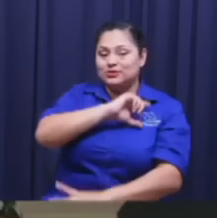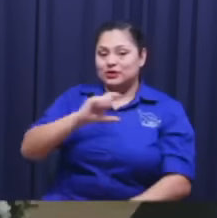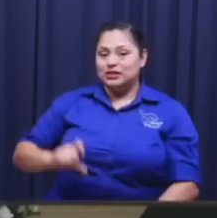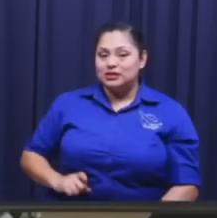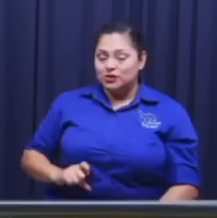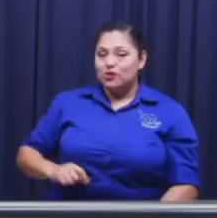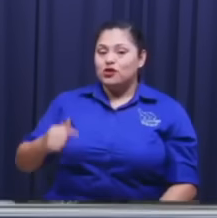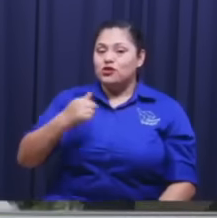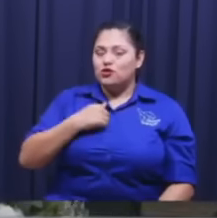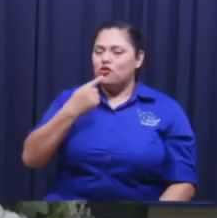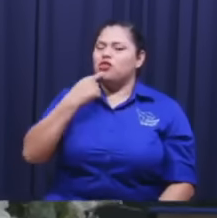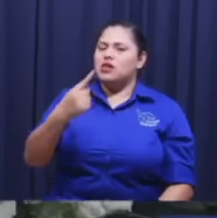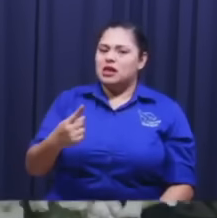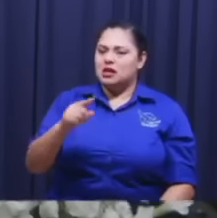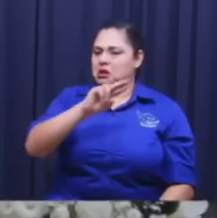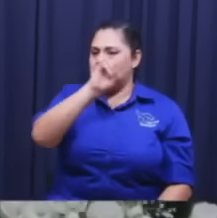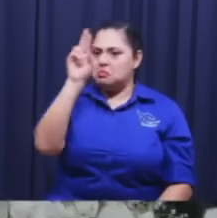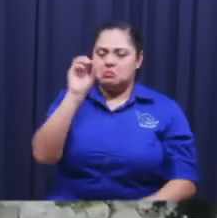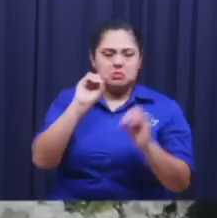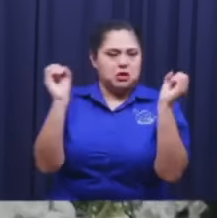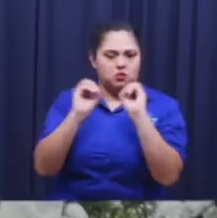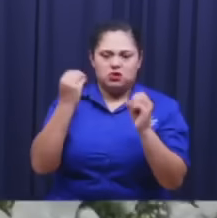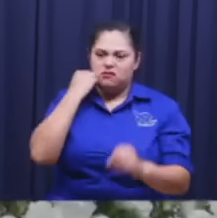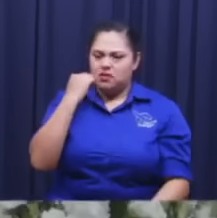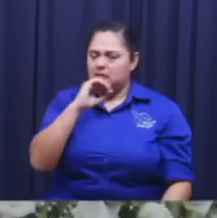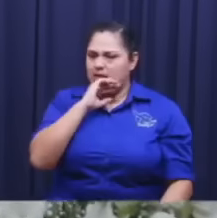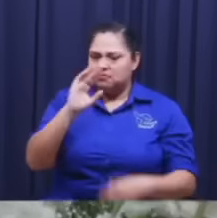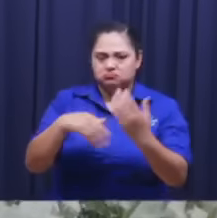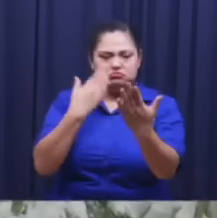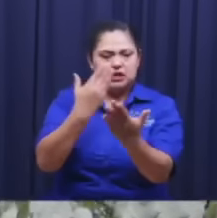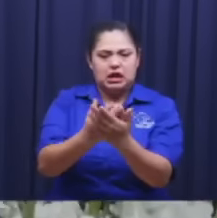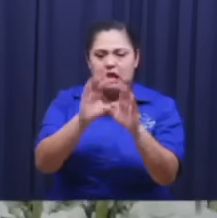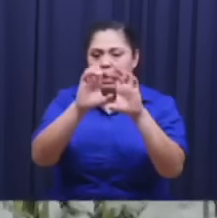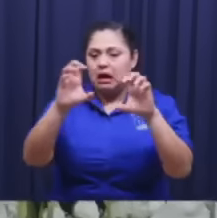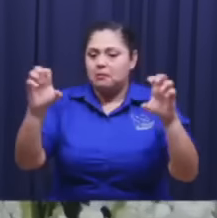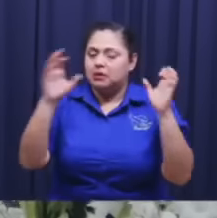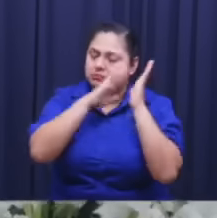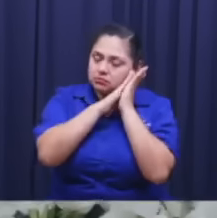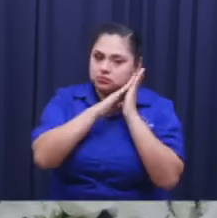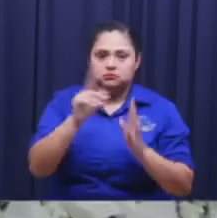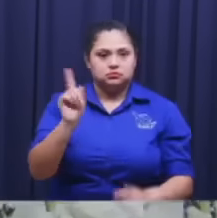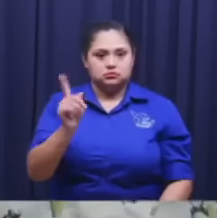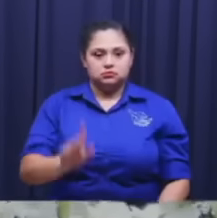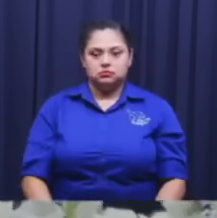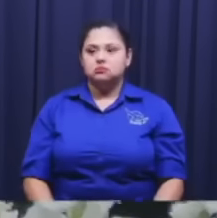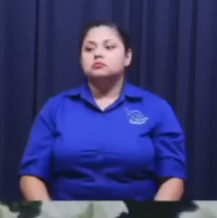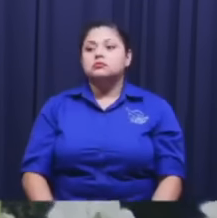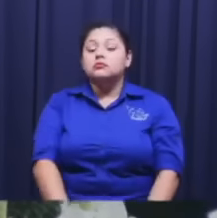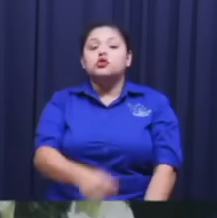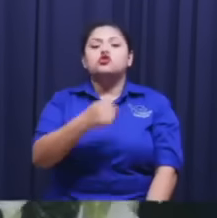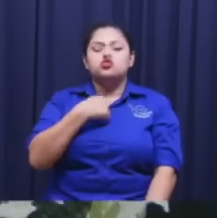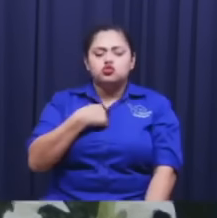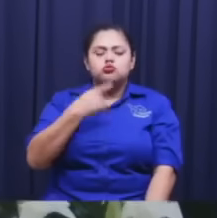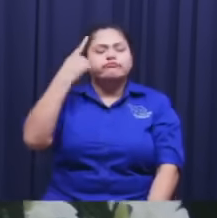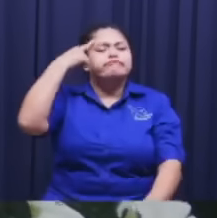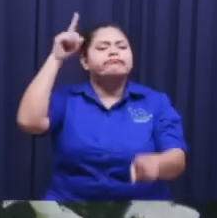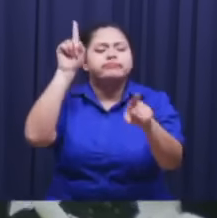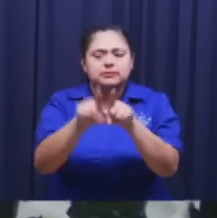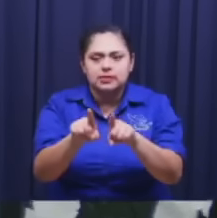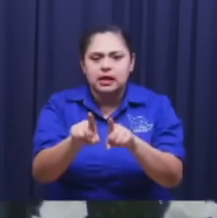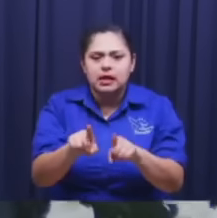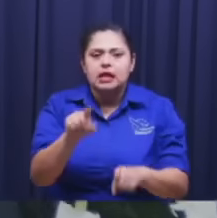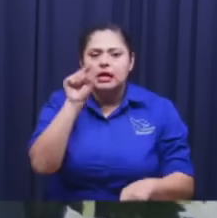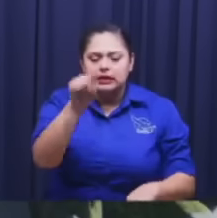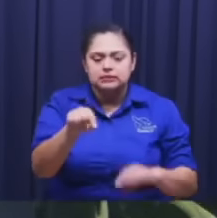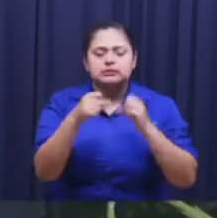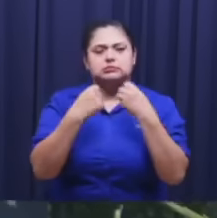tirar. Pero ¿y cómo vas a hacer eso? Porque realmente dependiendo cada quien, yo me lo propuse y